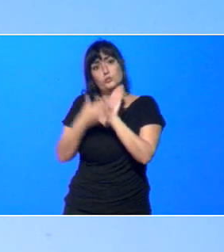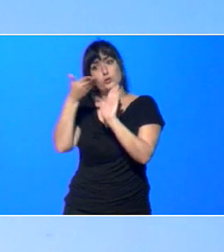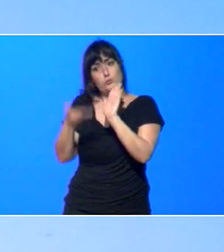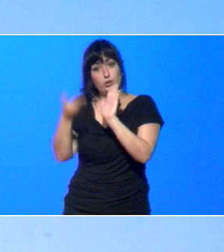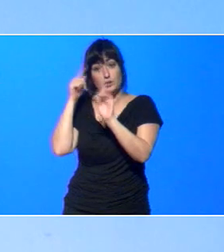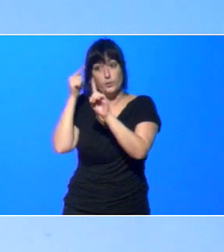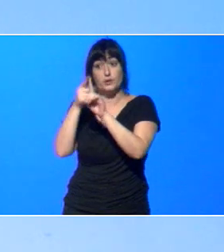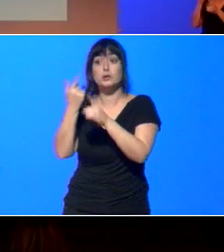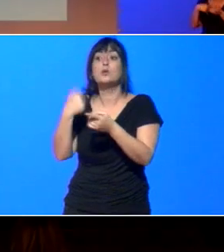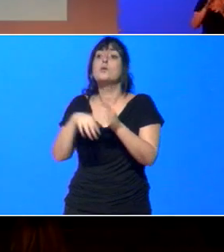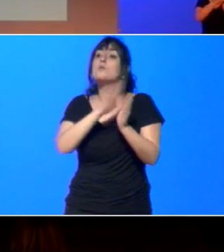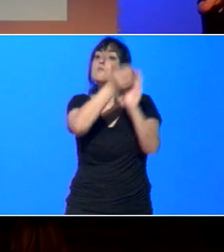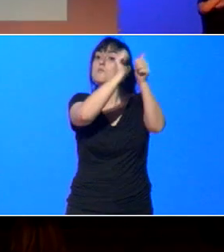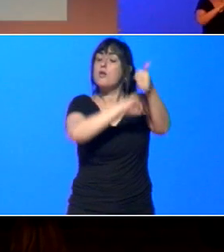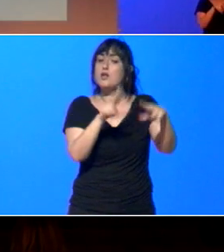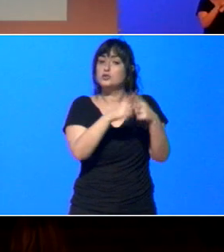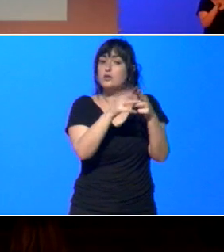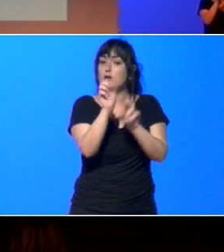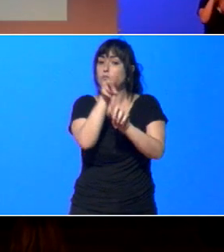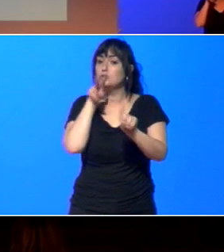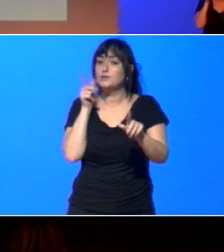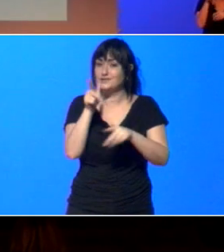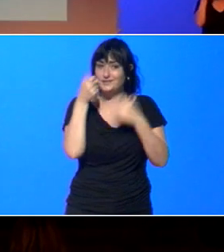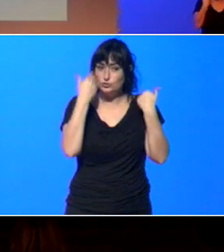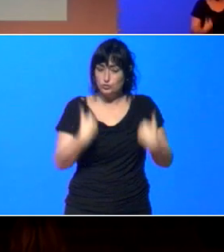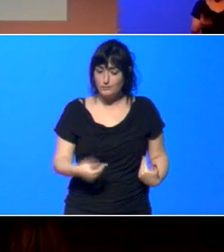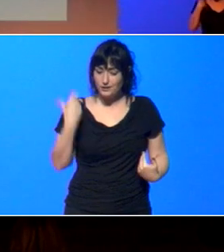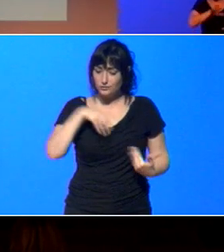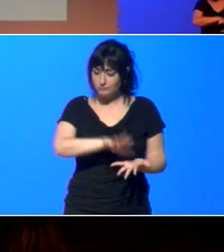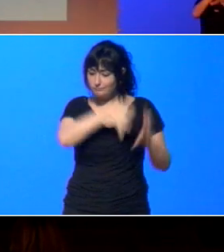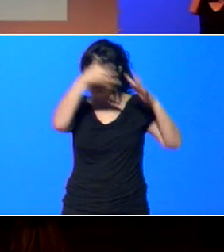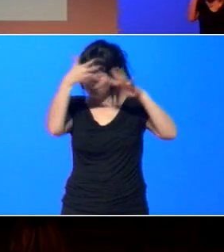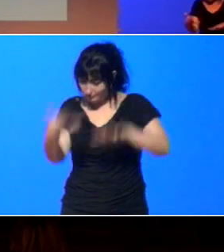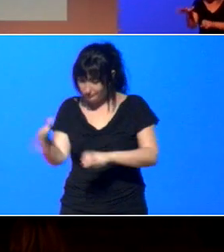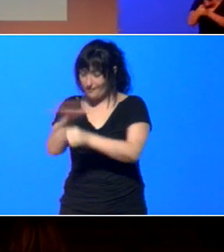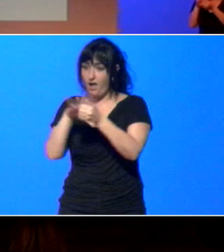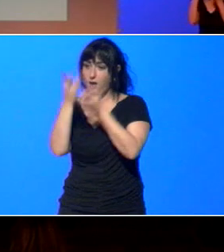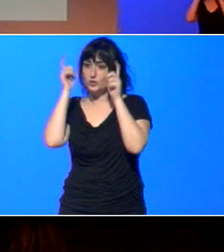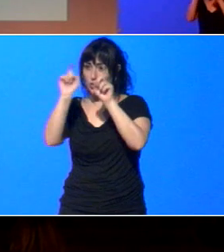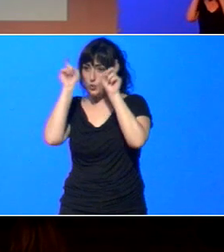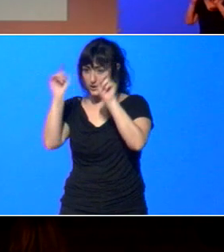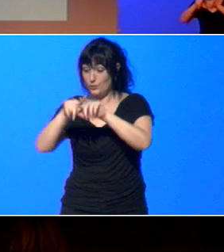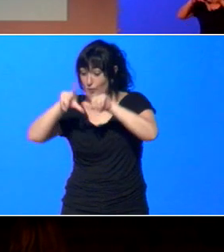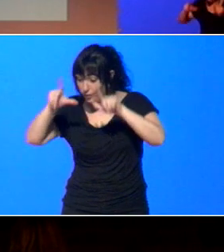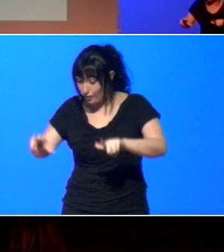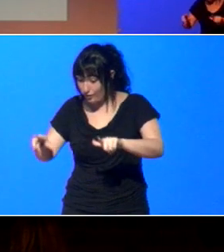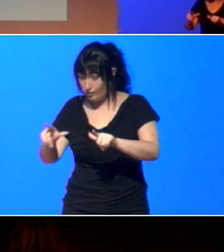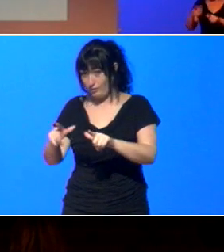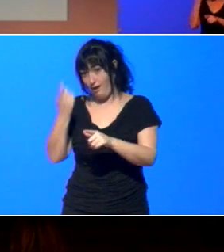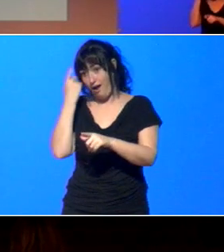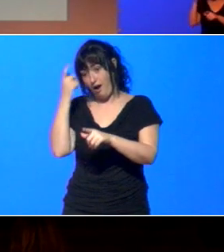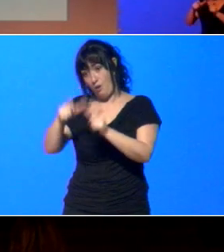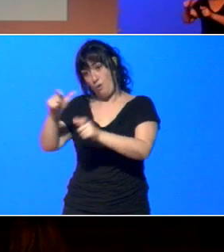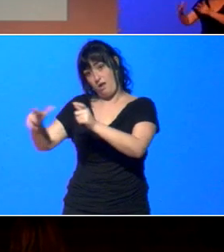que ese modelo social y que ese enfoque de Derechos Humanos esté presente en el ámbito educativo este presente en las aulas y sea con el que